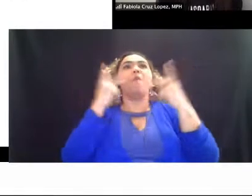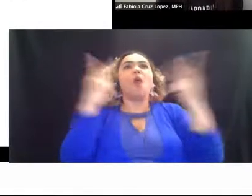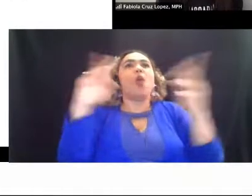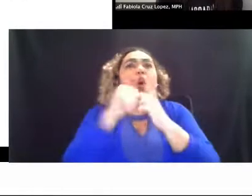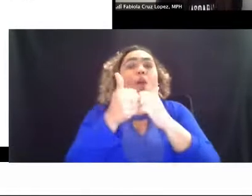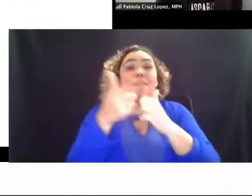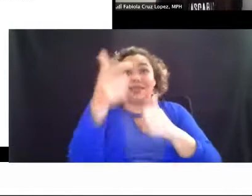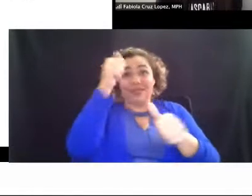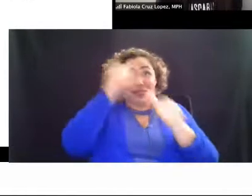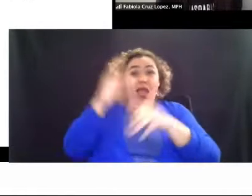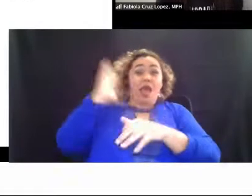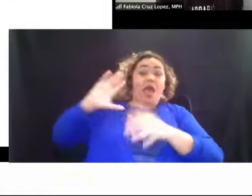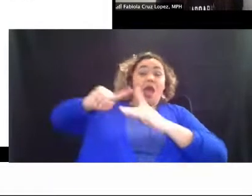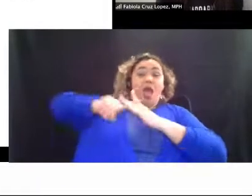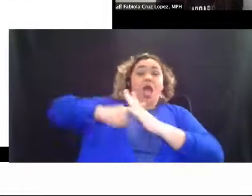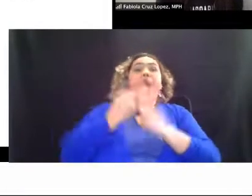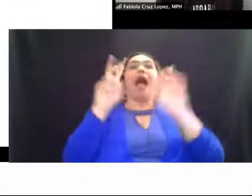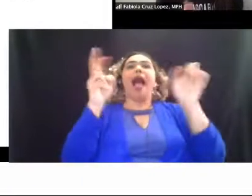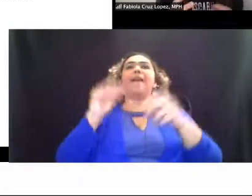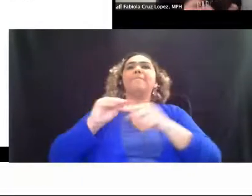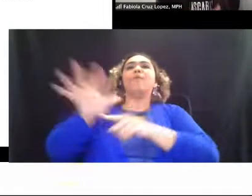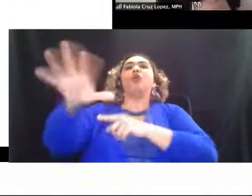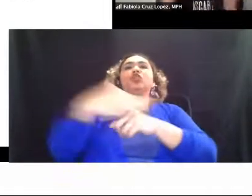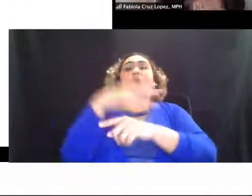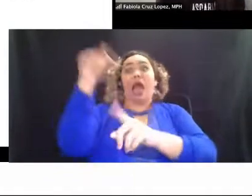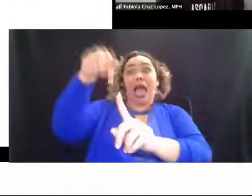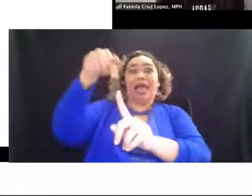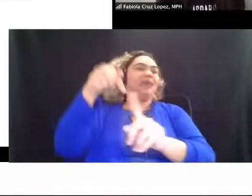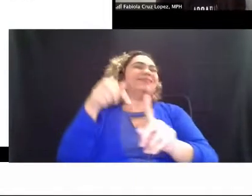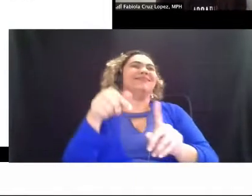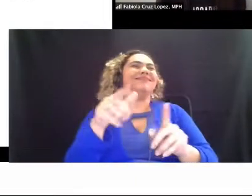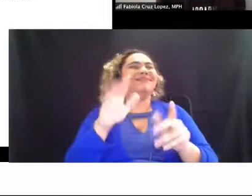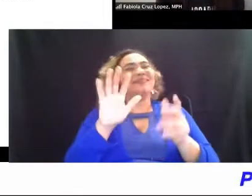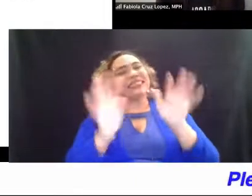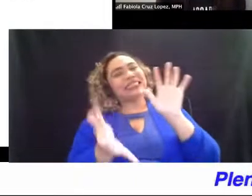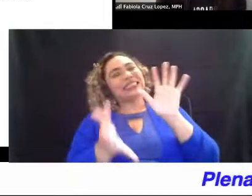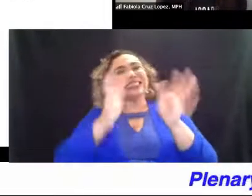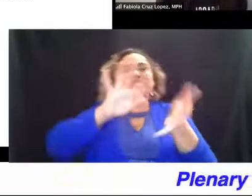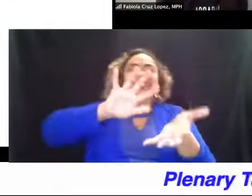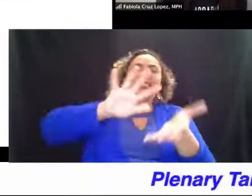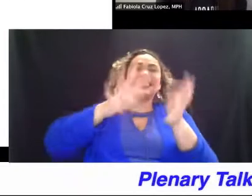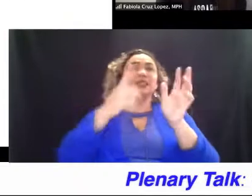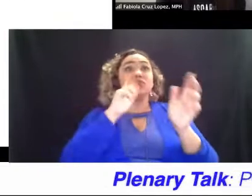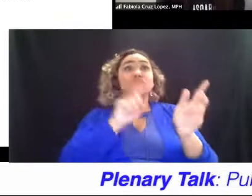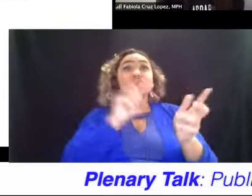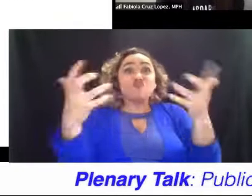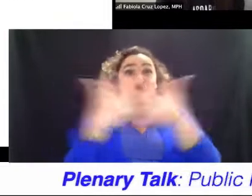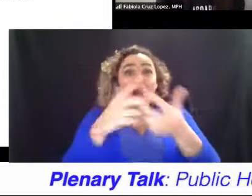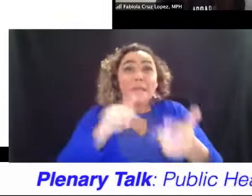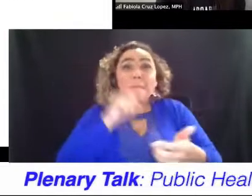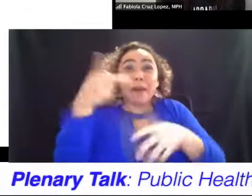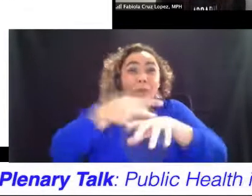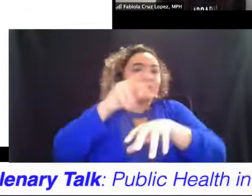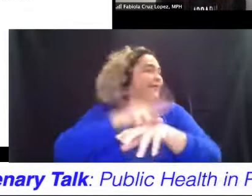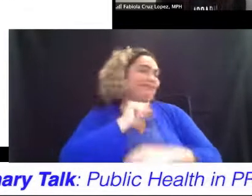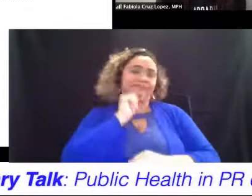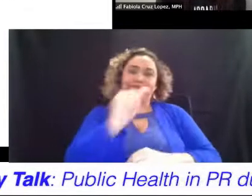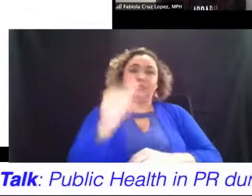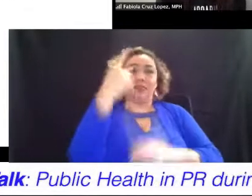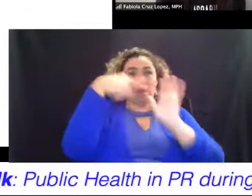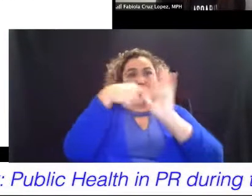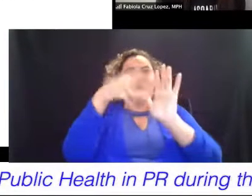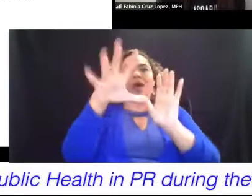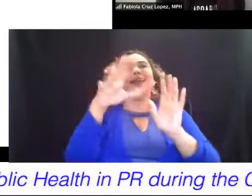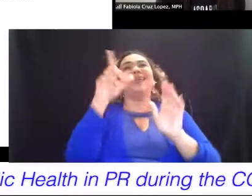escenarios que se presentaban como de exposición estaban ajustados a la realidad de Puerto Rico. Era un instrumento